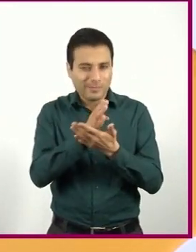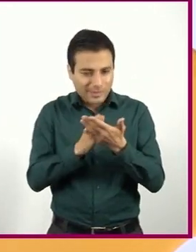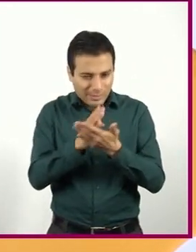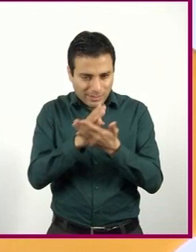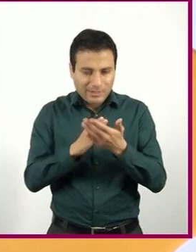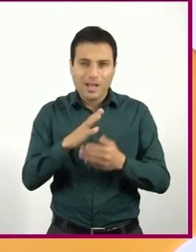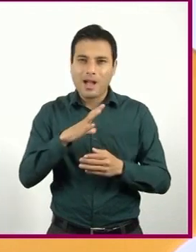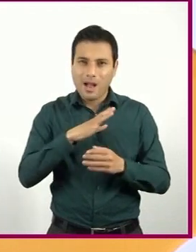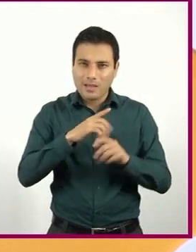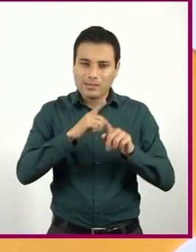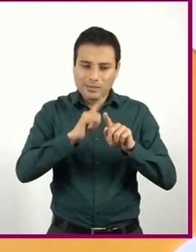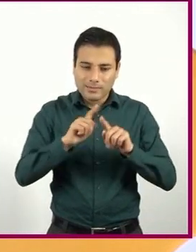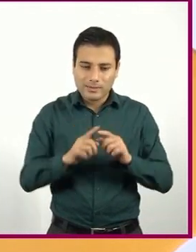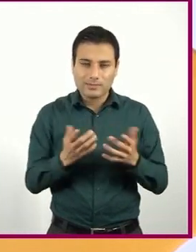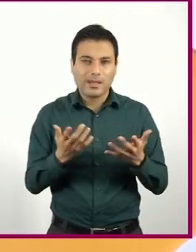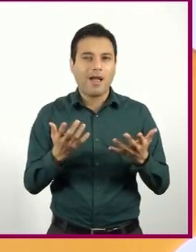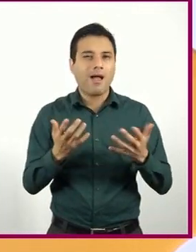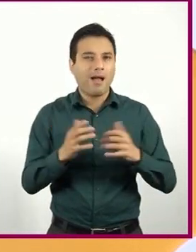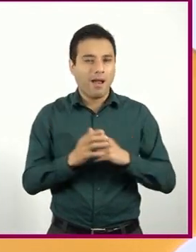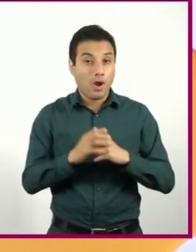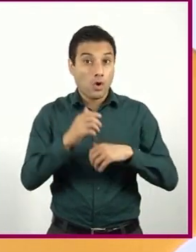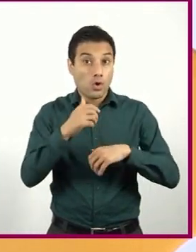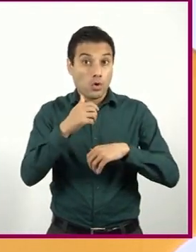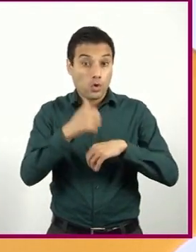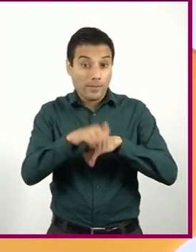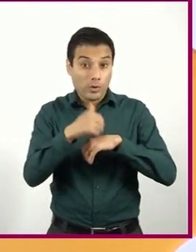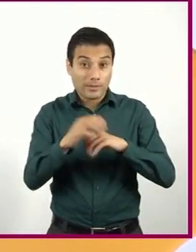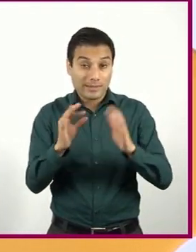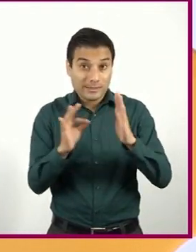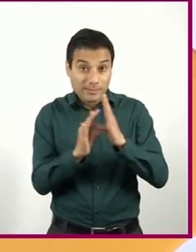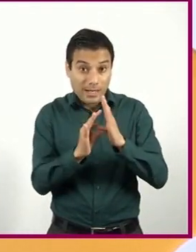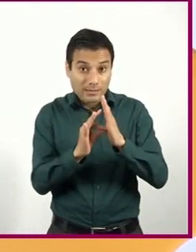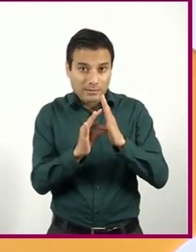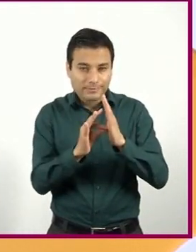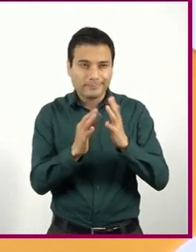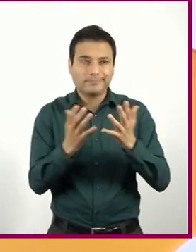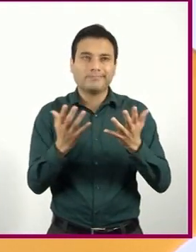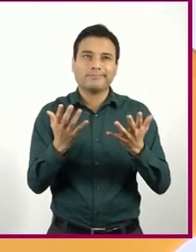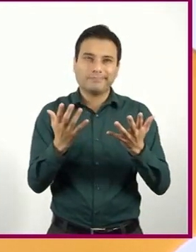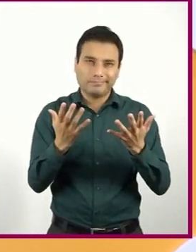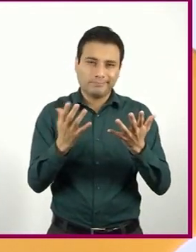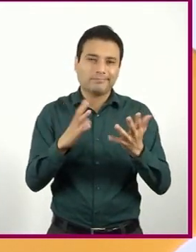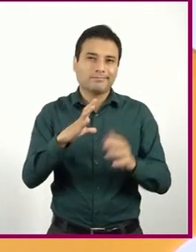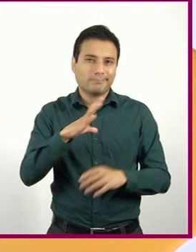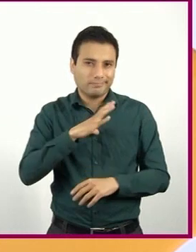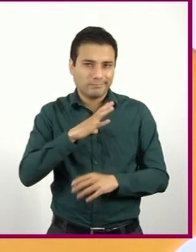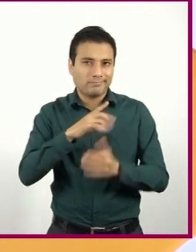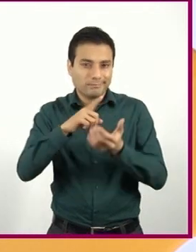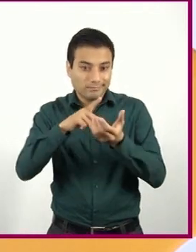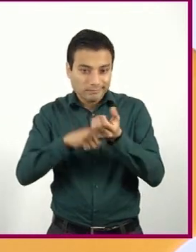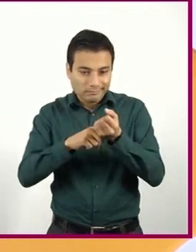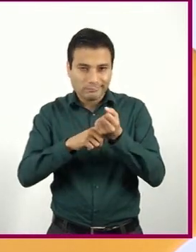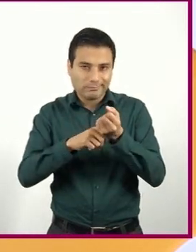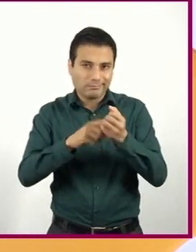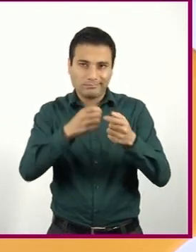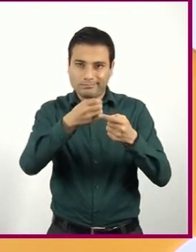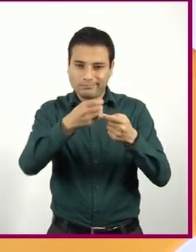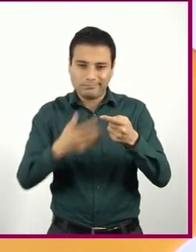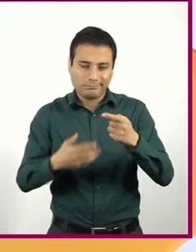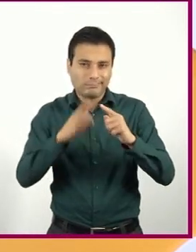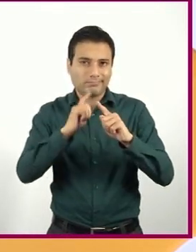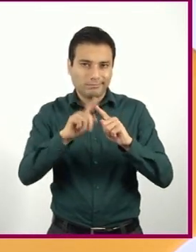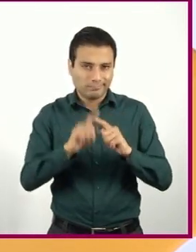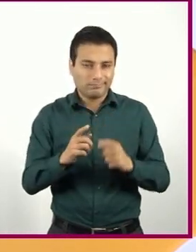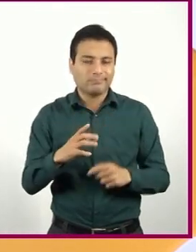los números naturales, en los decimales no existe un consecutivo, ya que entre dos números decimales